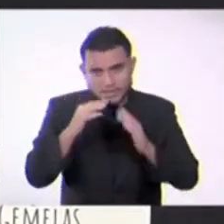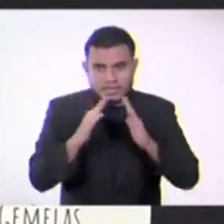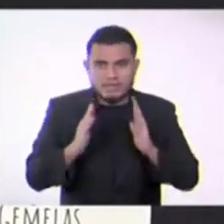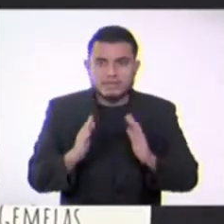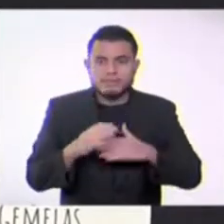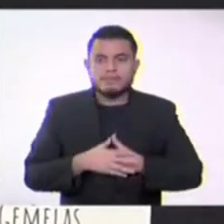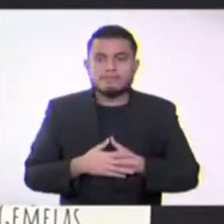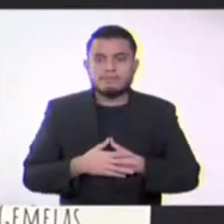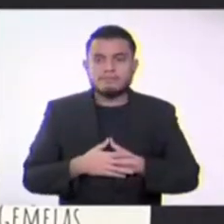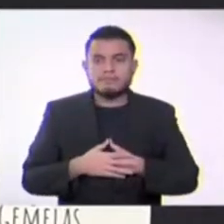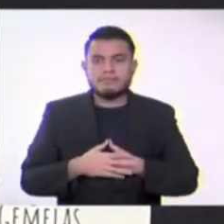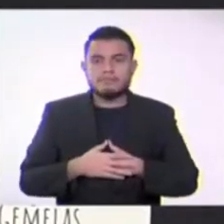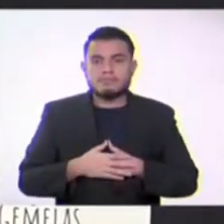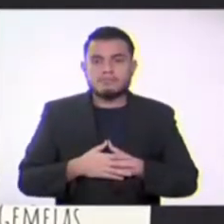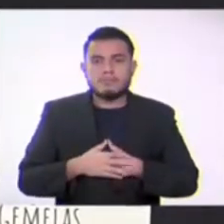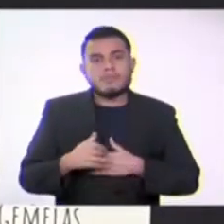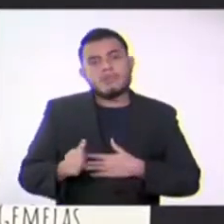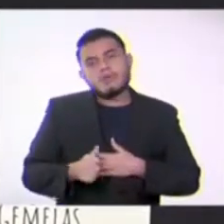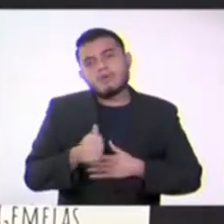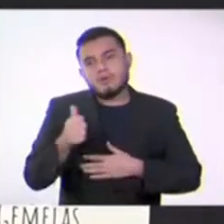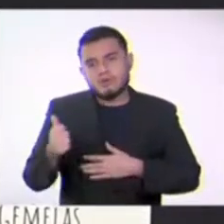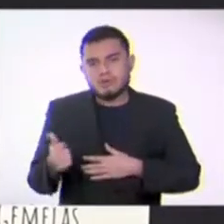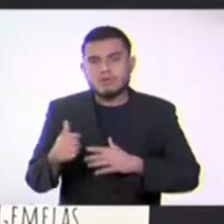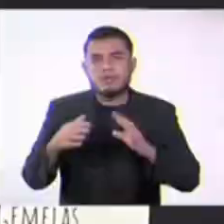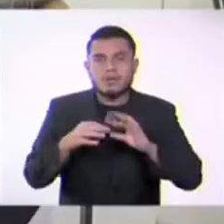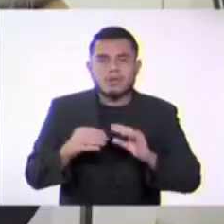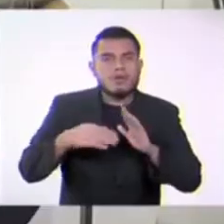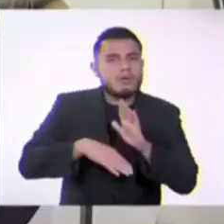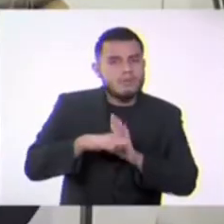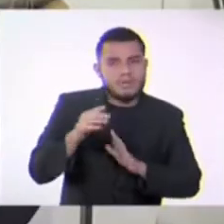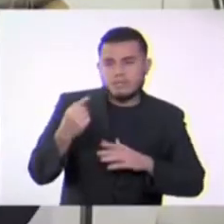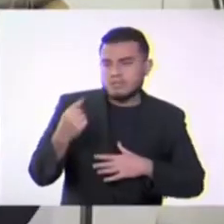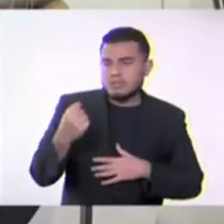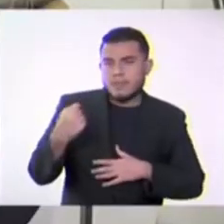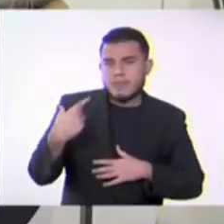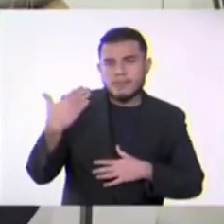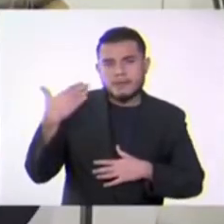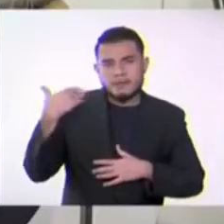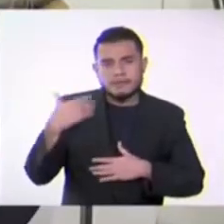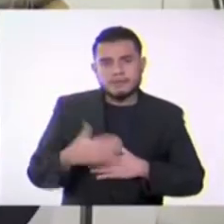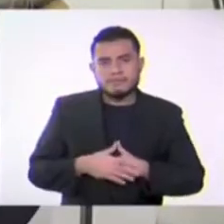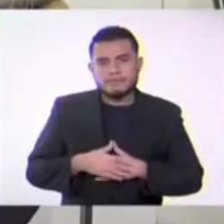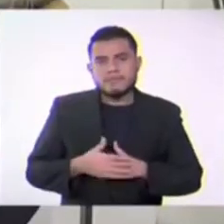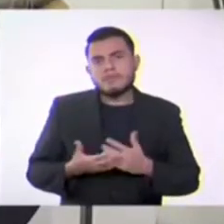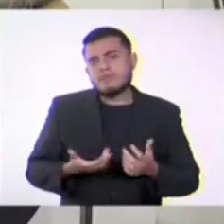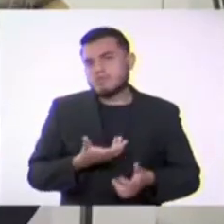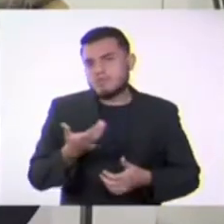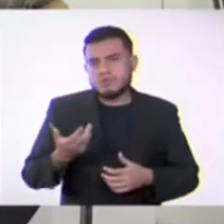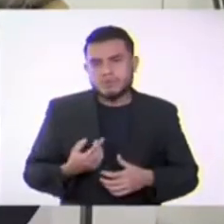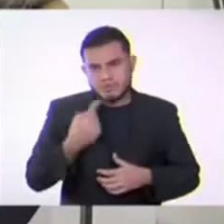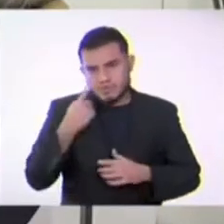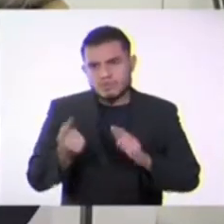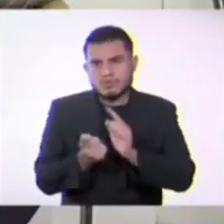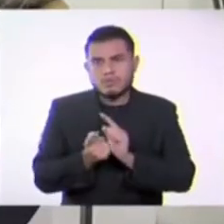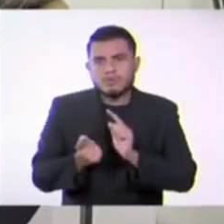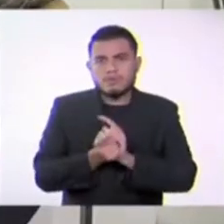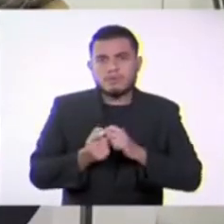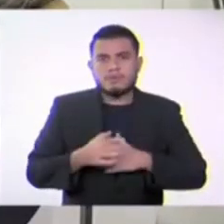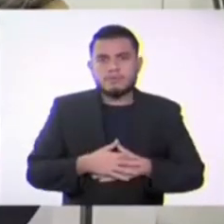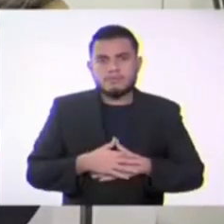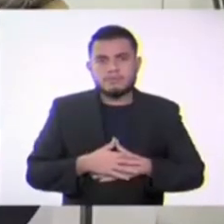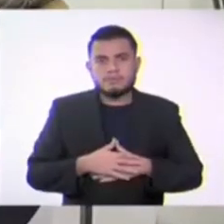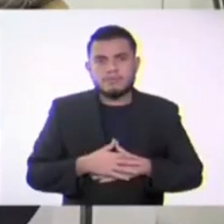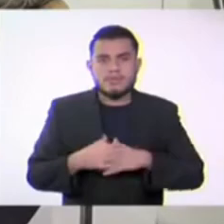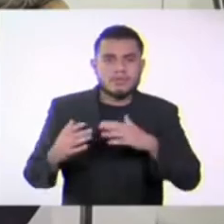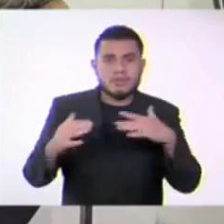También tenemos otro que es de los más recientes y que quizás son los que más hemos conocido nosotros, ¿verdad? Que es el ataque a